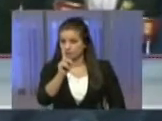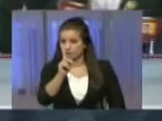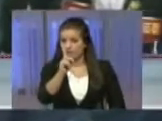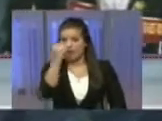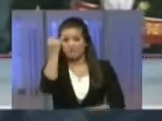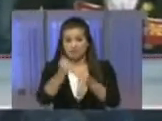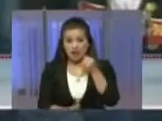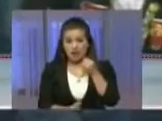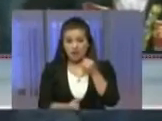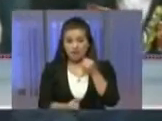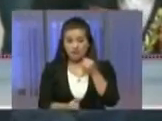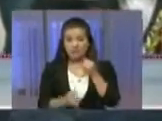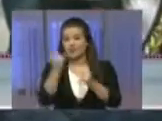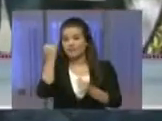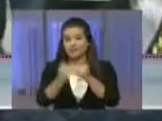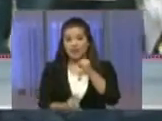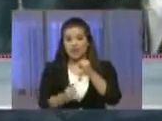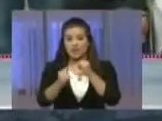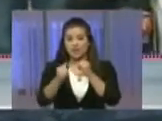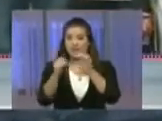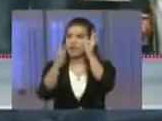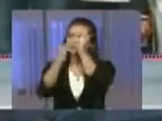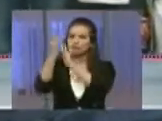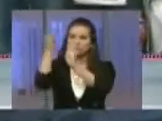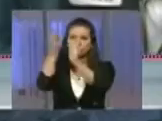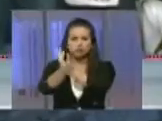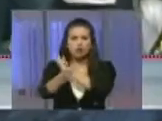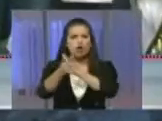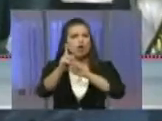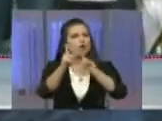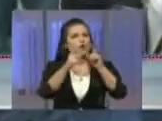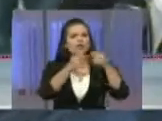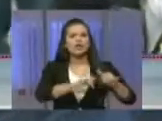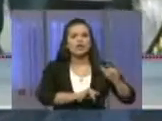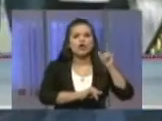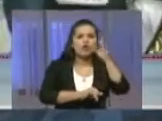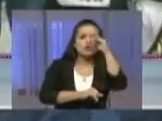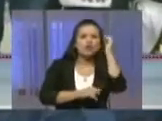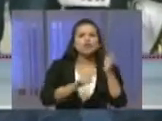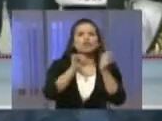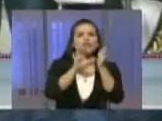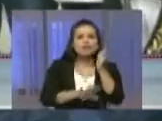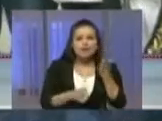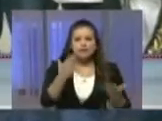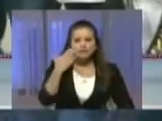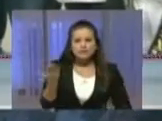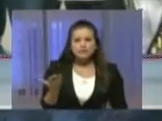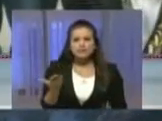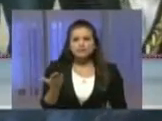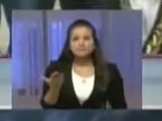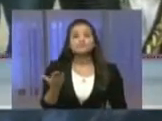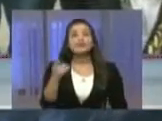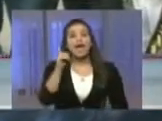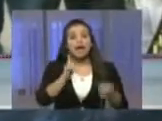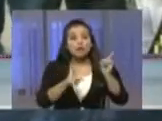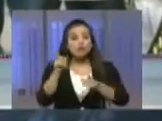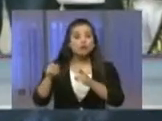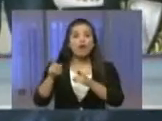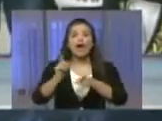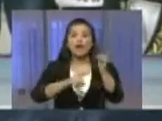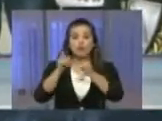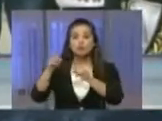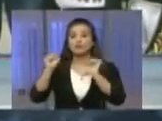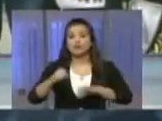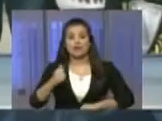final el hijo de Dios la hija de Dios Dónde está mientras algunos se llenan de